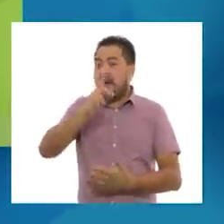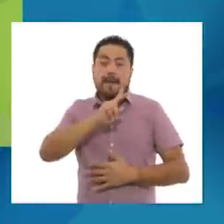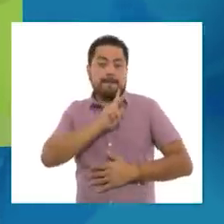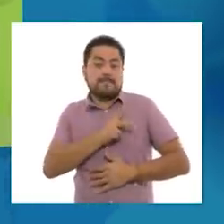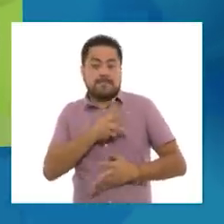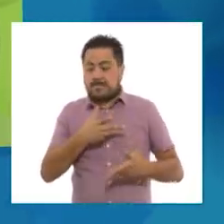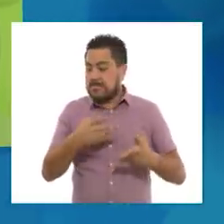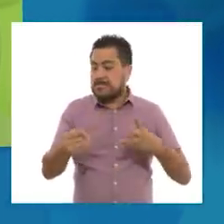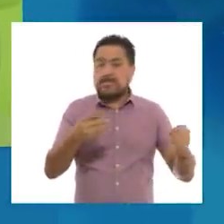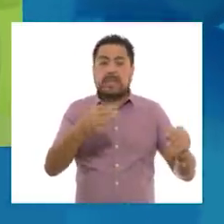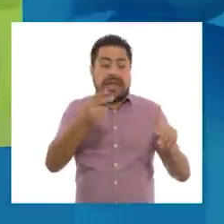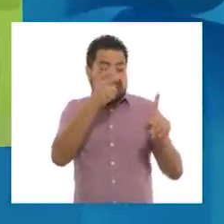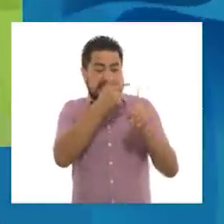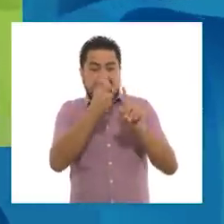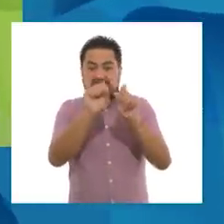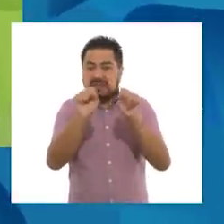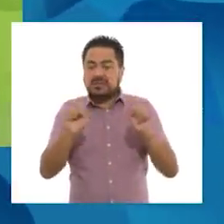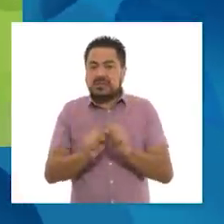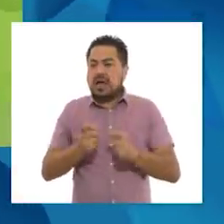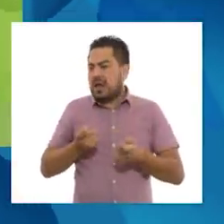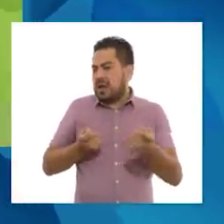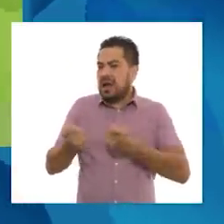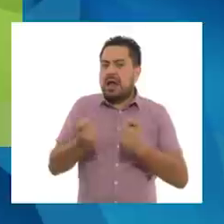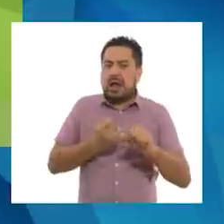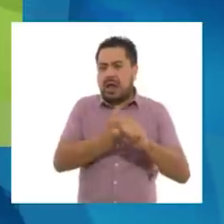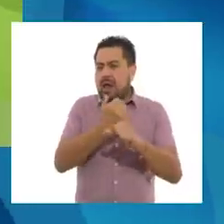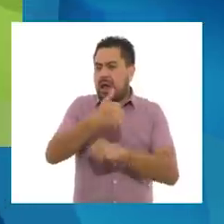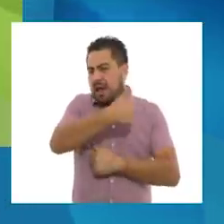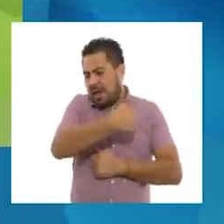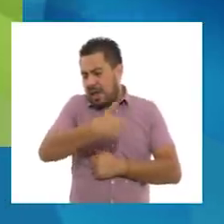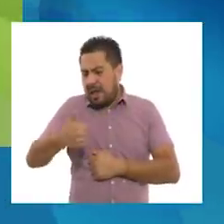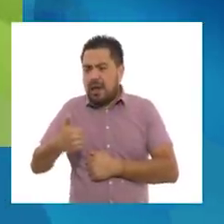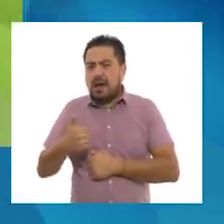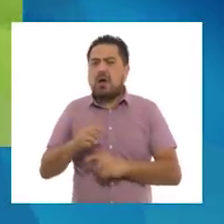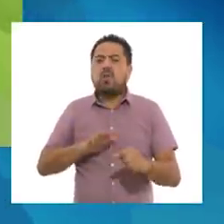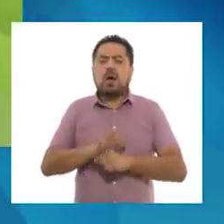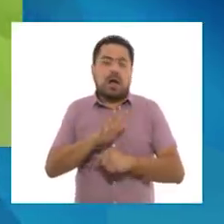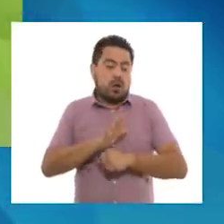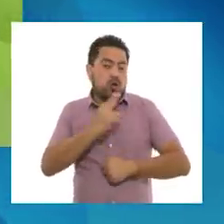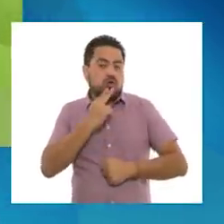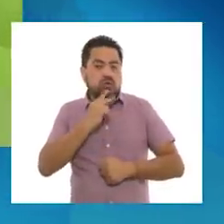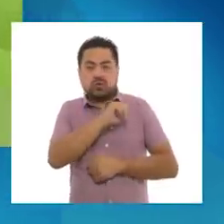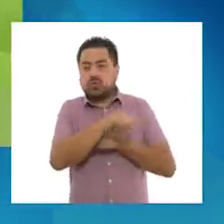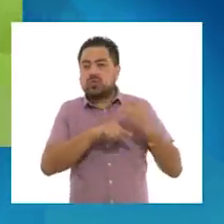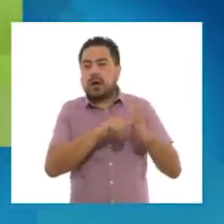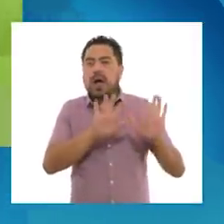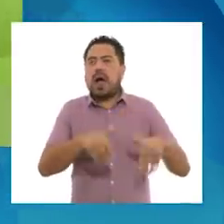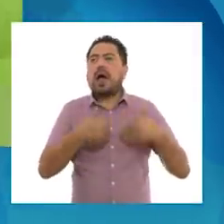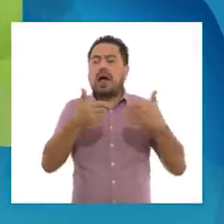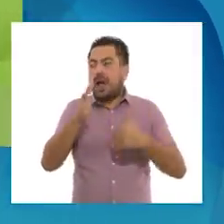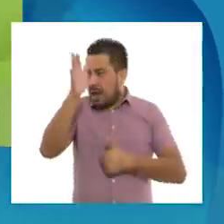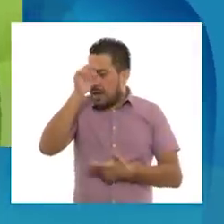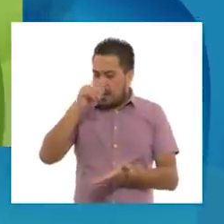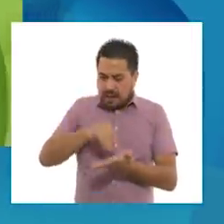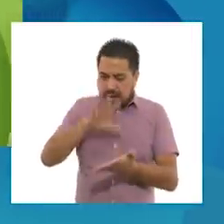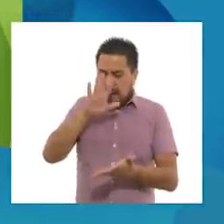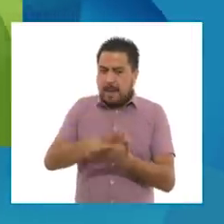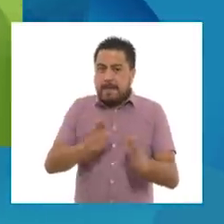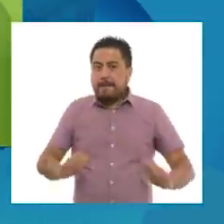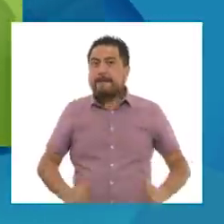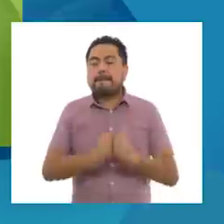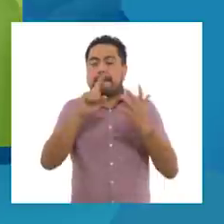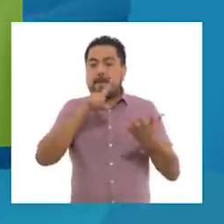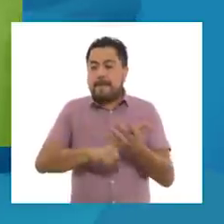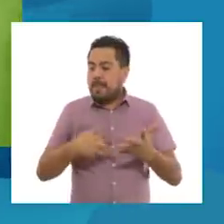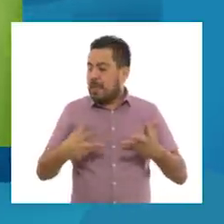epidemiológico. Este sistema regula en cada estado de la República el uso de los espacios públicos de acuerdo con el riesgo de contagio